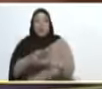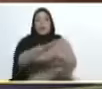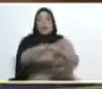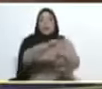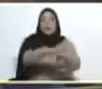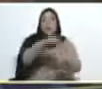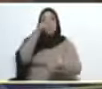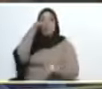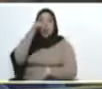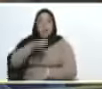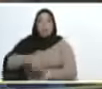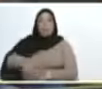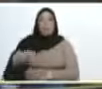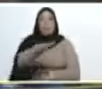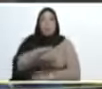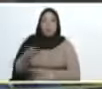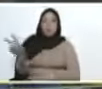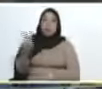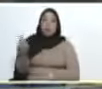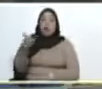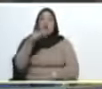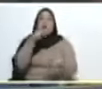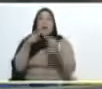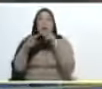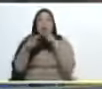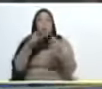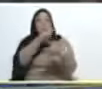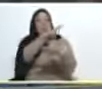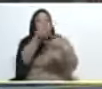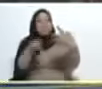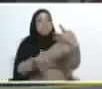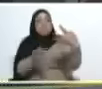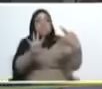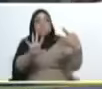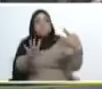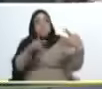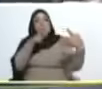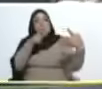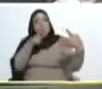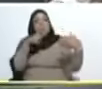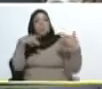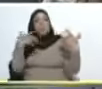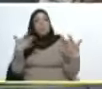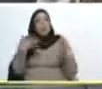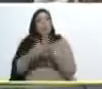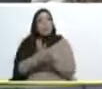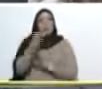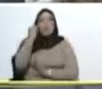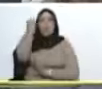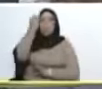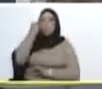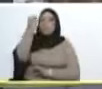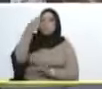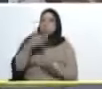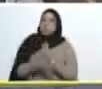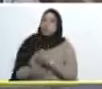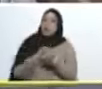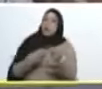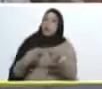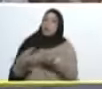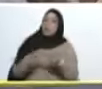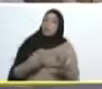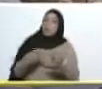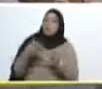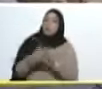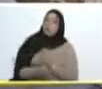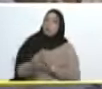de Venezuela a un referendo consultivo para que opinara sobre los eventos más importantes relacionados